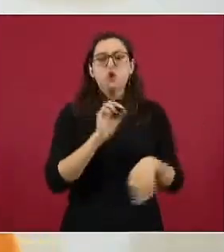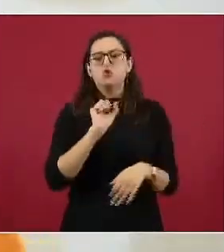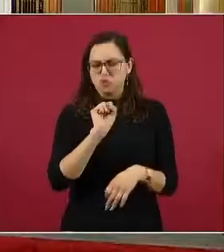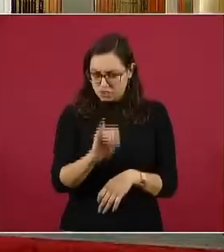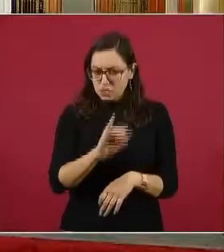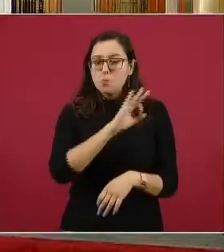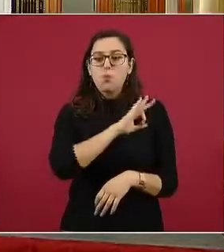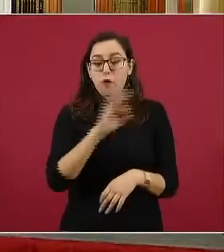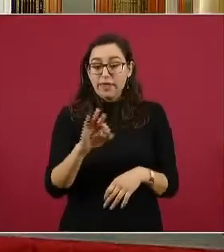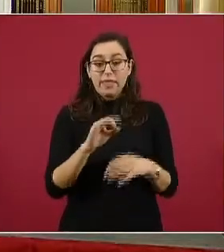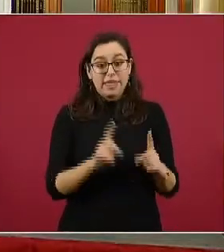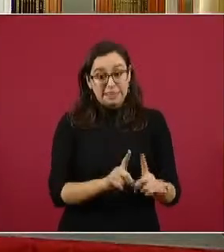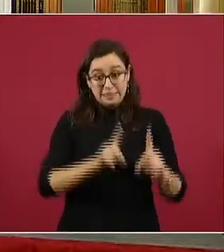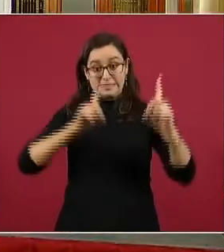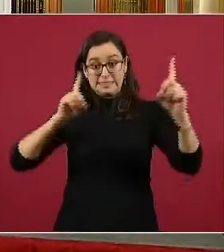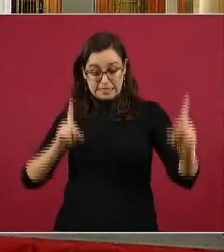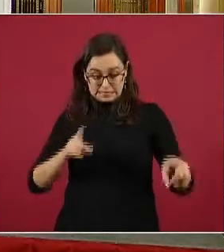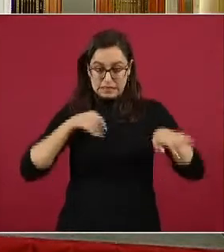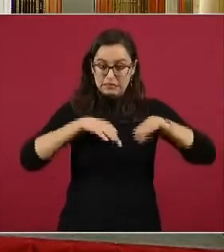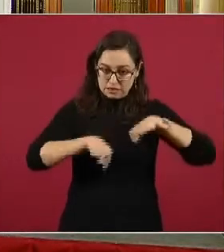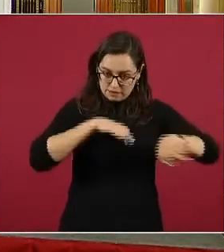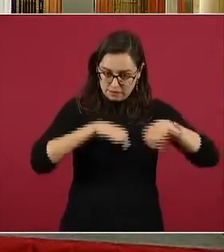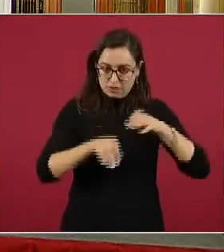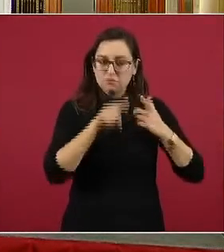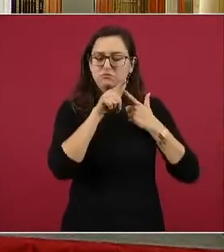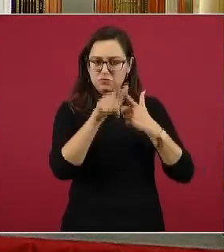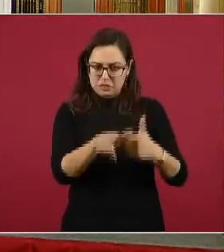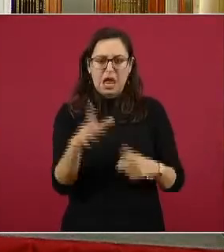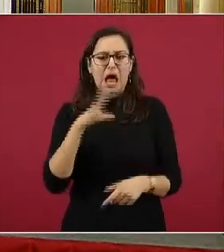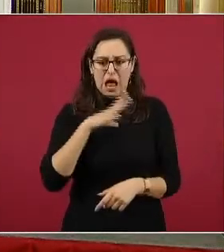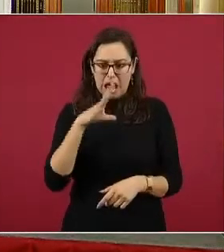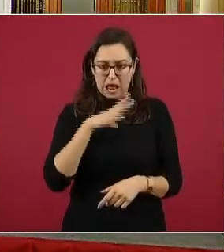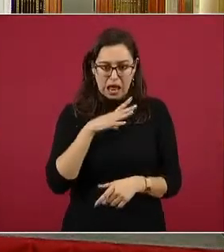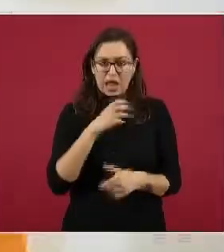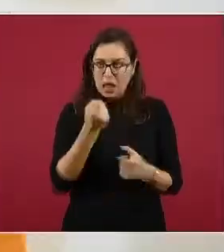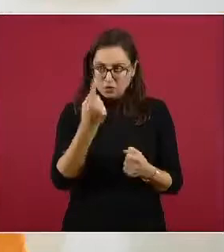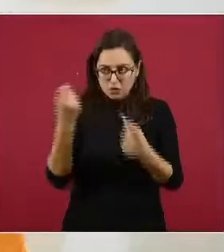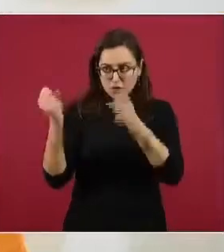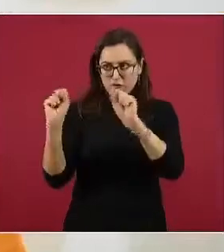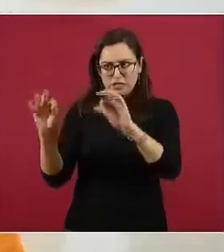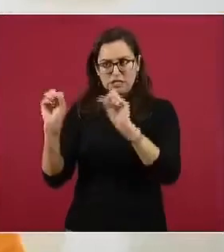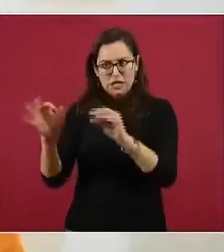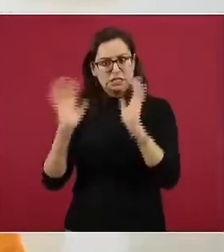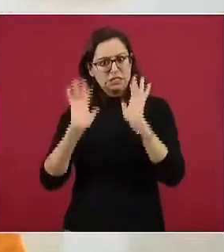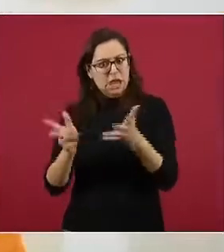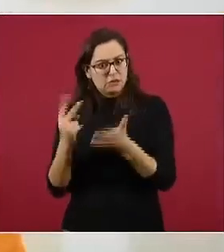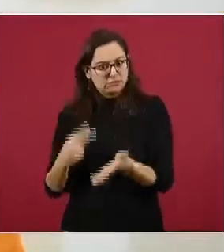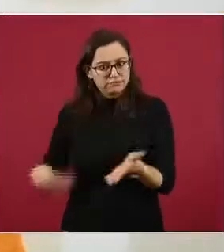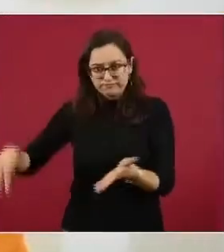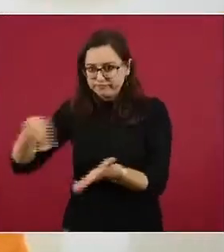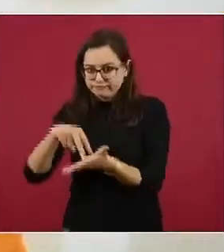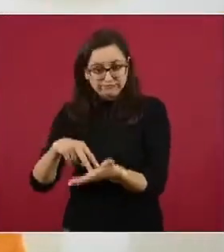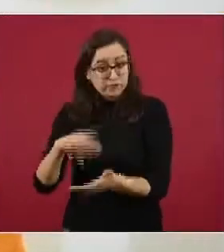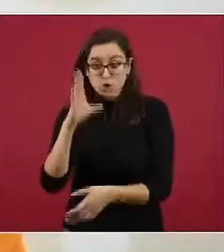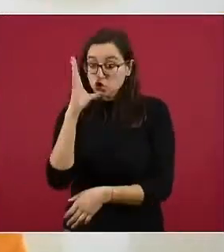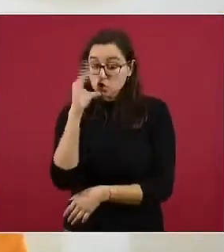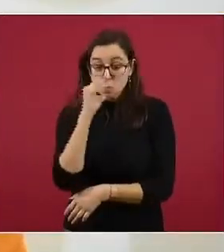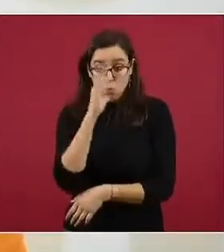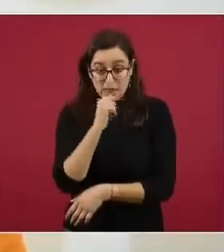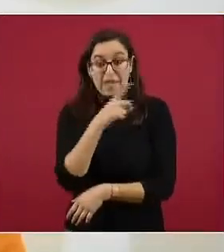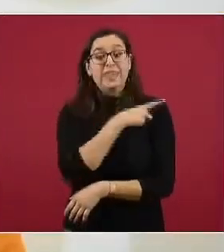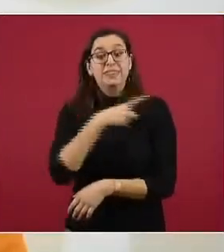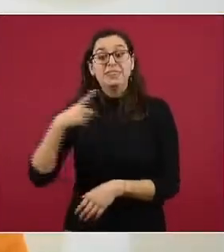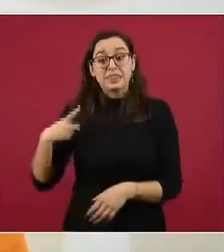están trabajando ya, digamos, de manera presencial. Entonces, aquí sí hay un llamado a que se vuelva al